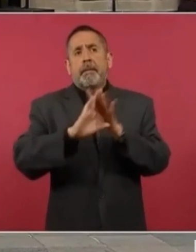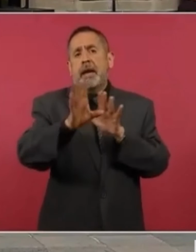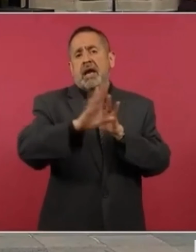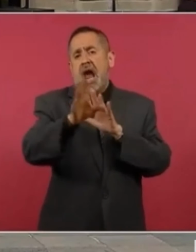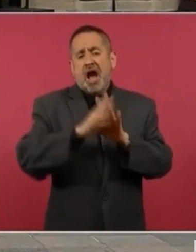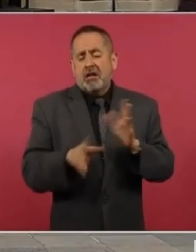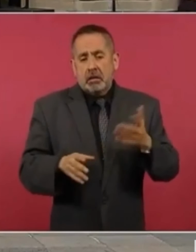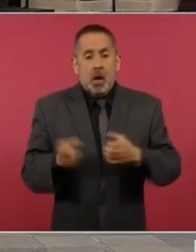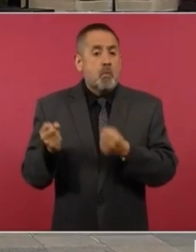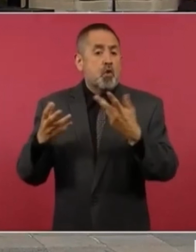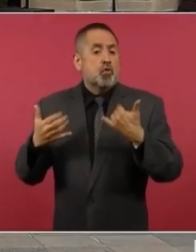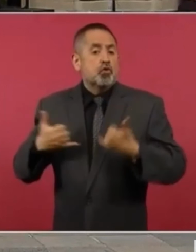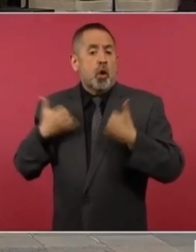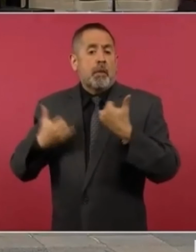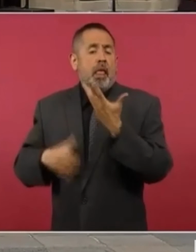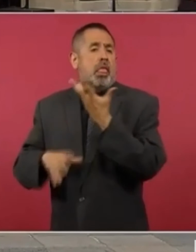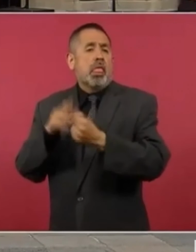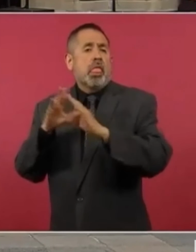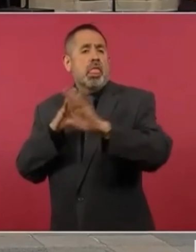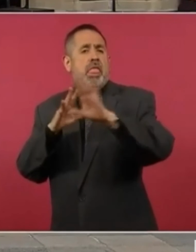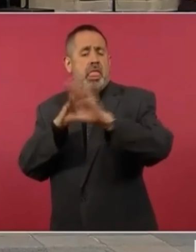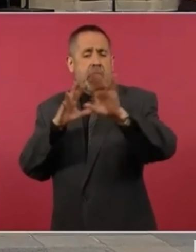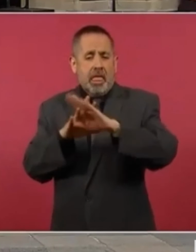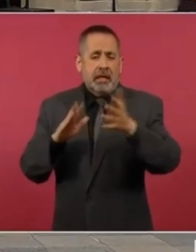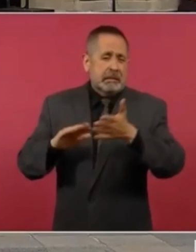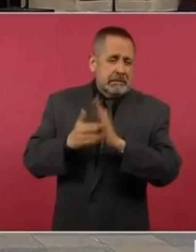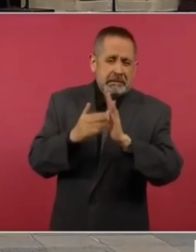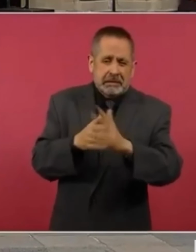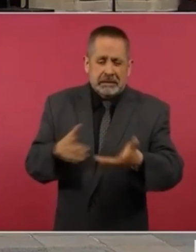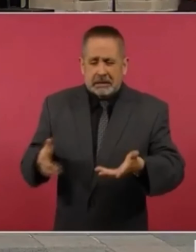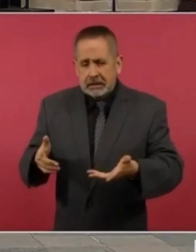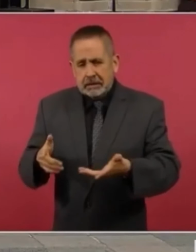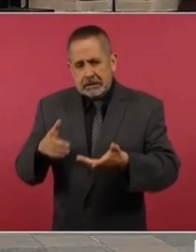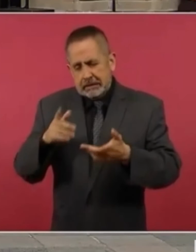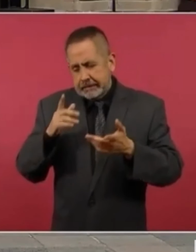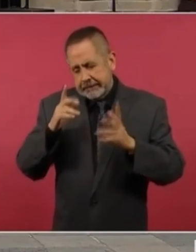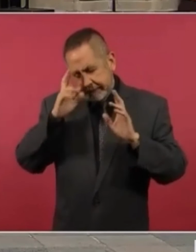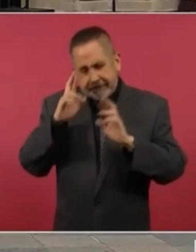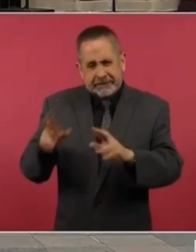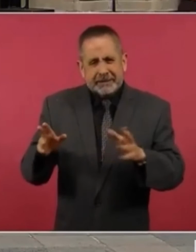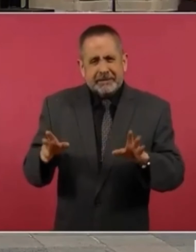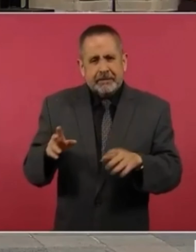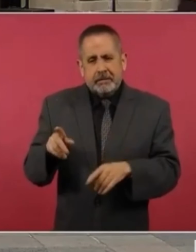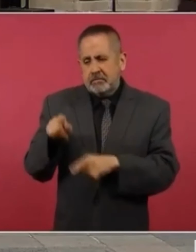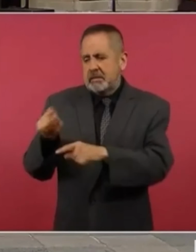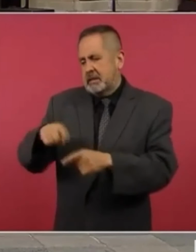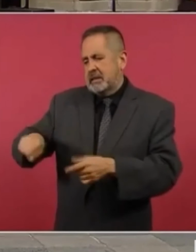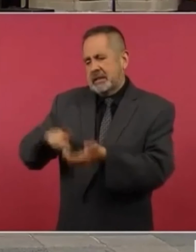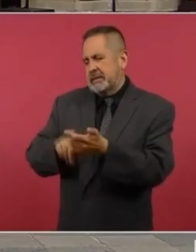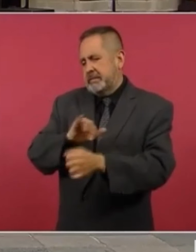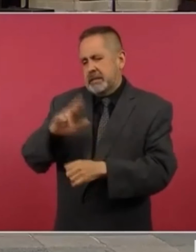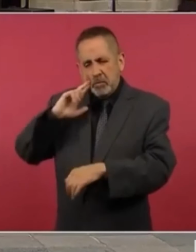que muchos lo hicieron, actuando de manera respetuosa y responsable,